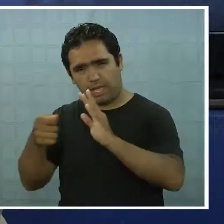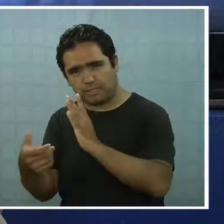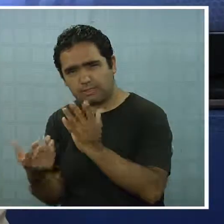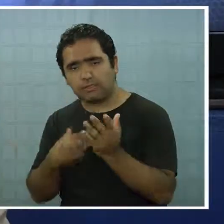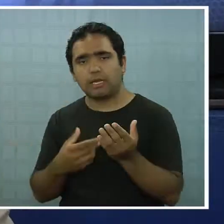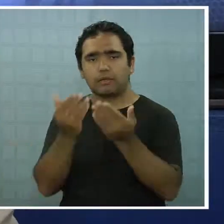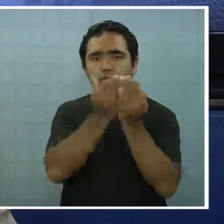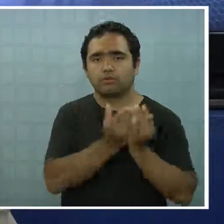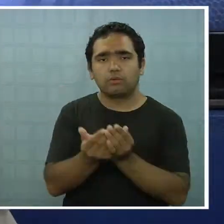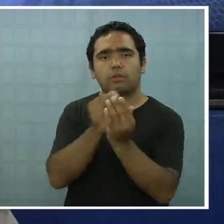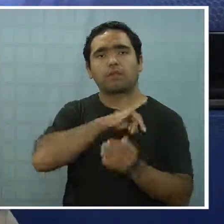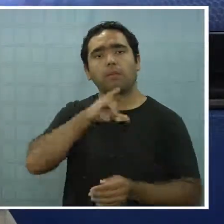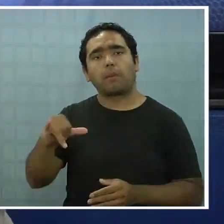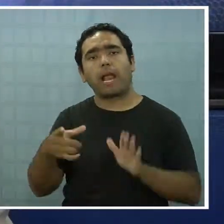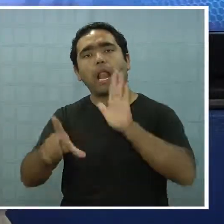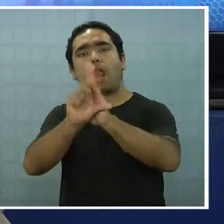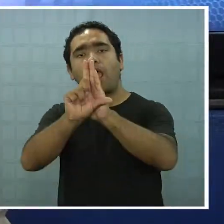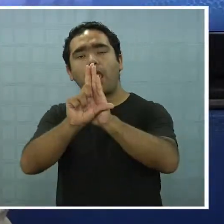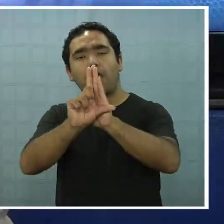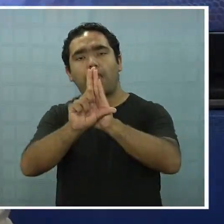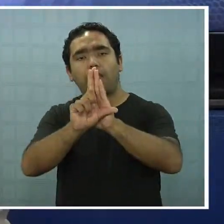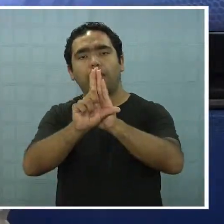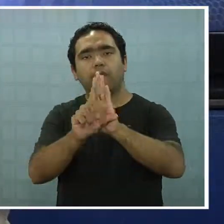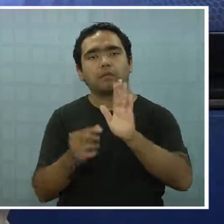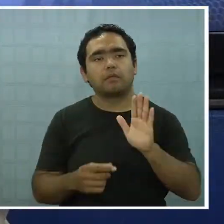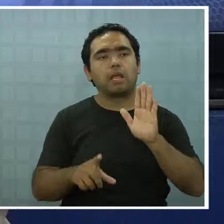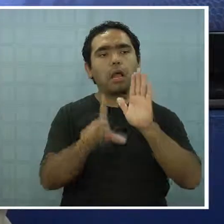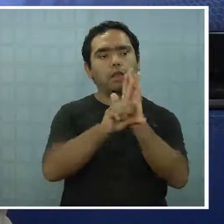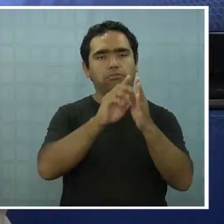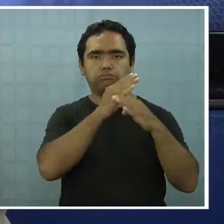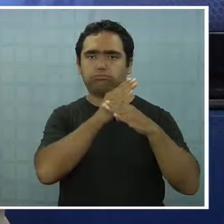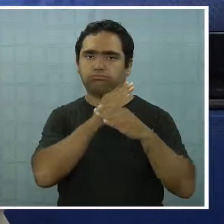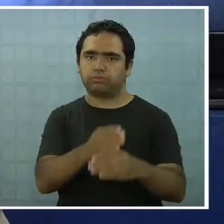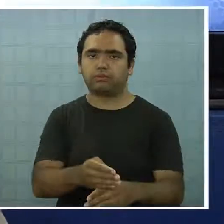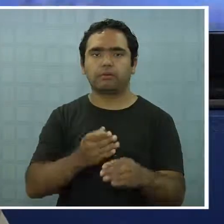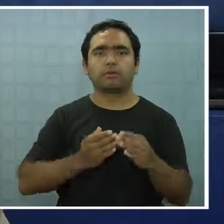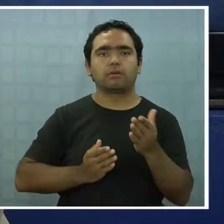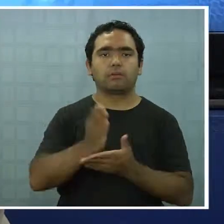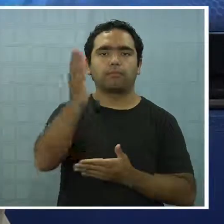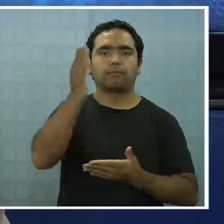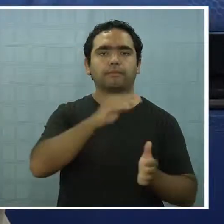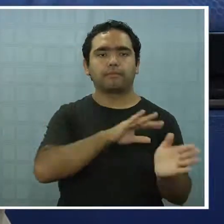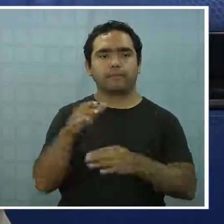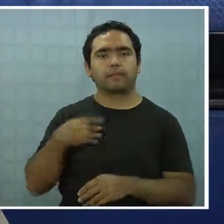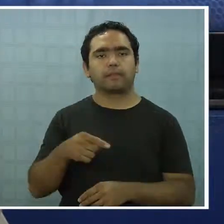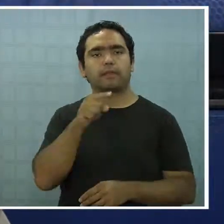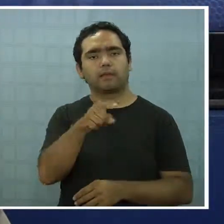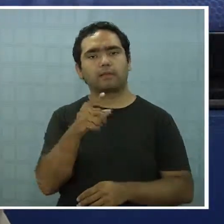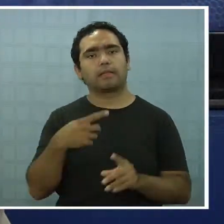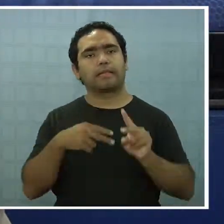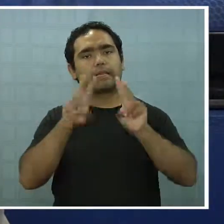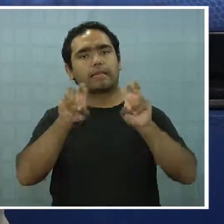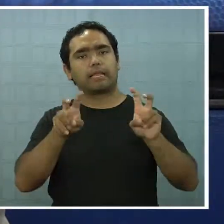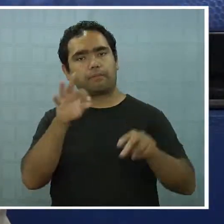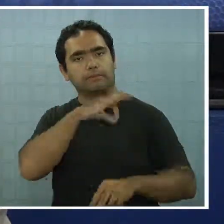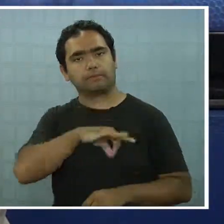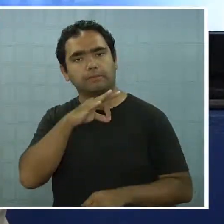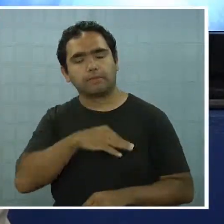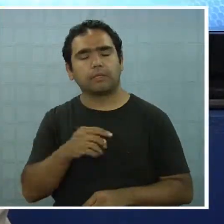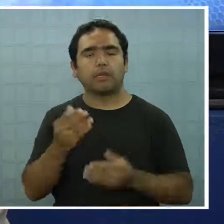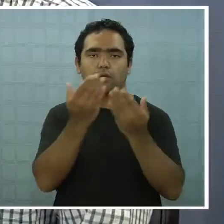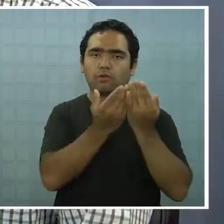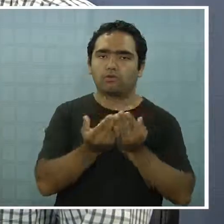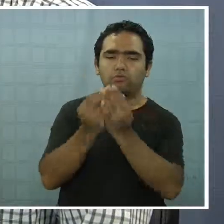vino la ley y a los 2 años teníamos la ley, digamos, que empezaba a regir. Yo creo que respecto a la previsión va a haber que hacer un estudio muy importante, porque